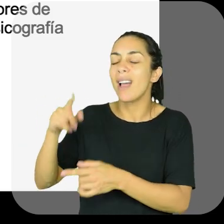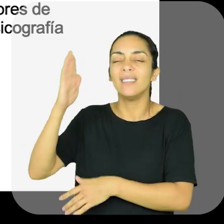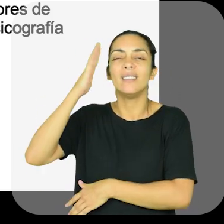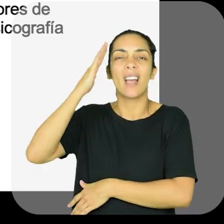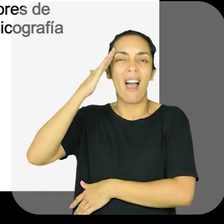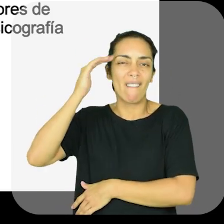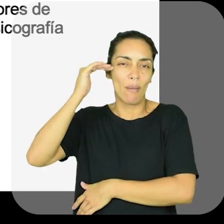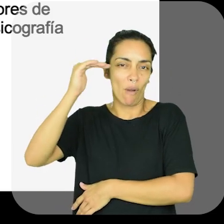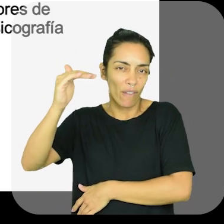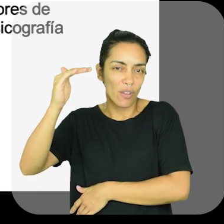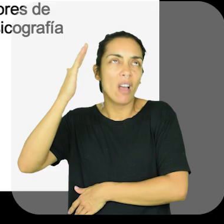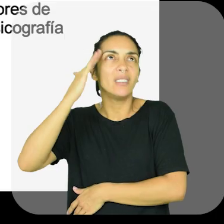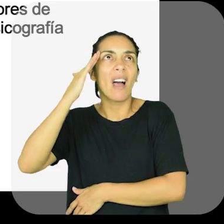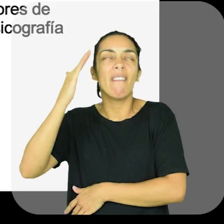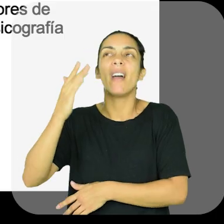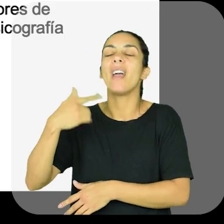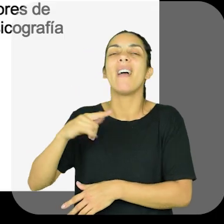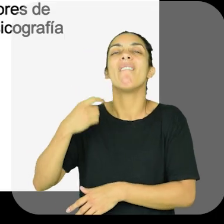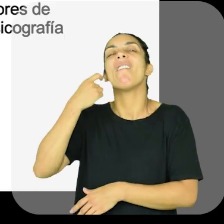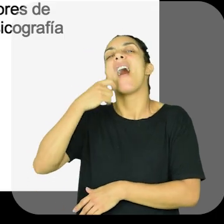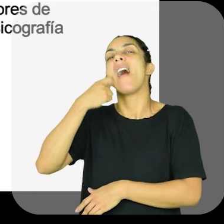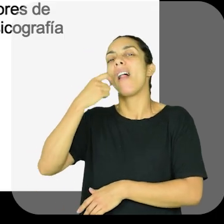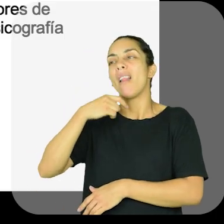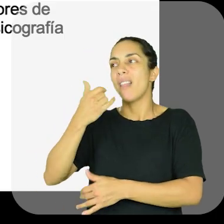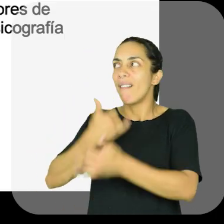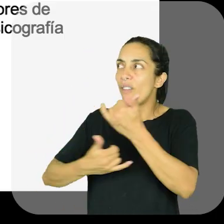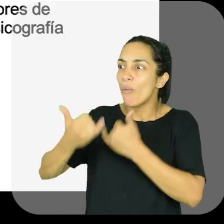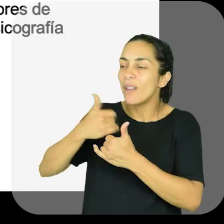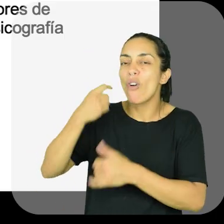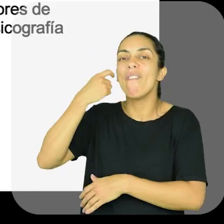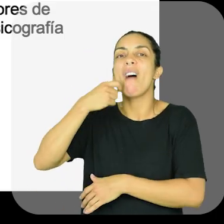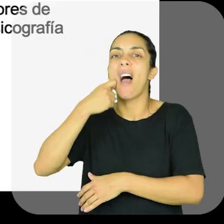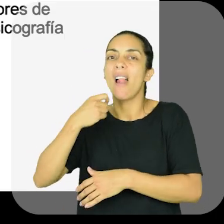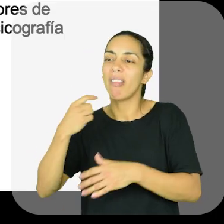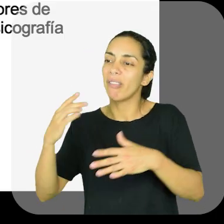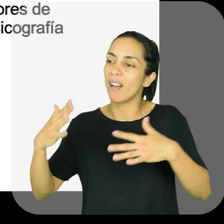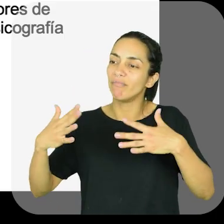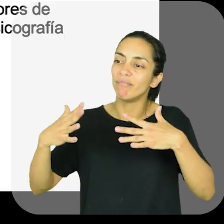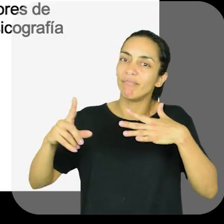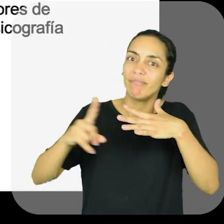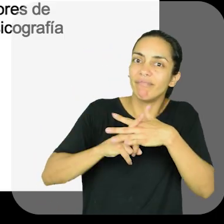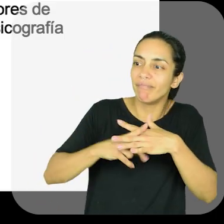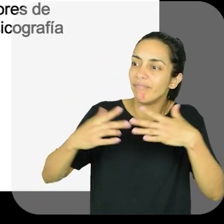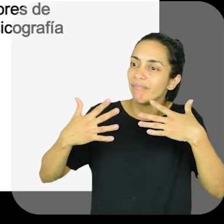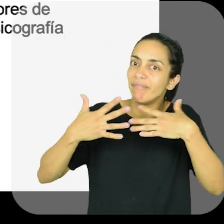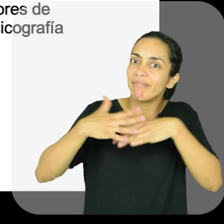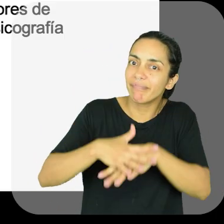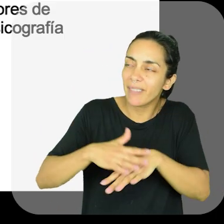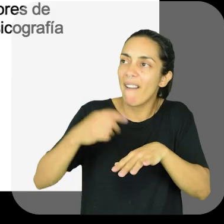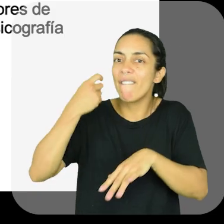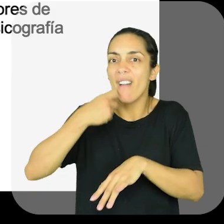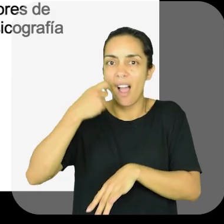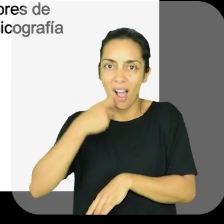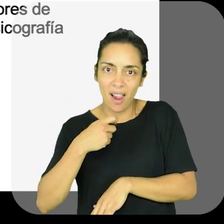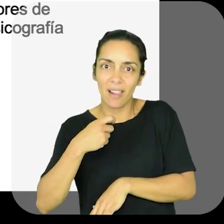conscientes de que no están del todo preparados para acoger estas diversidades y no reconocen